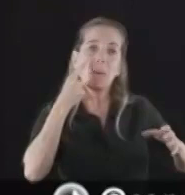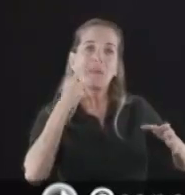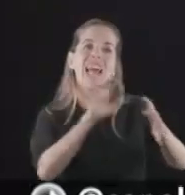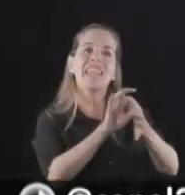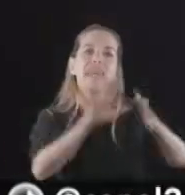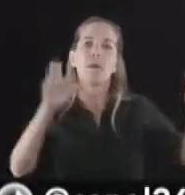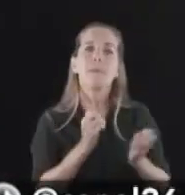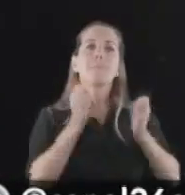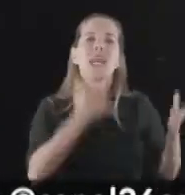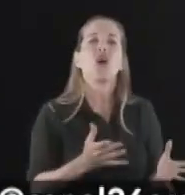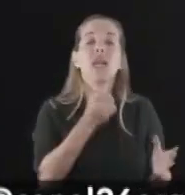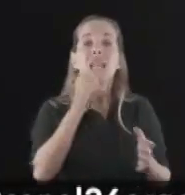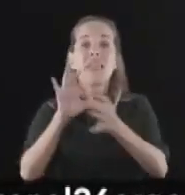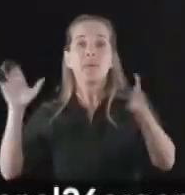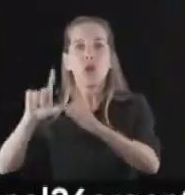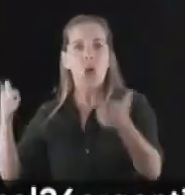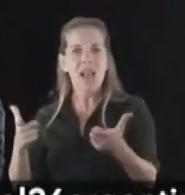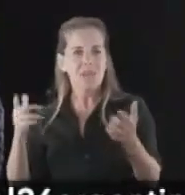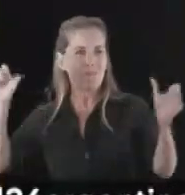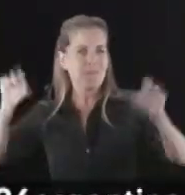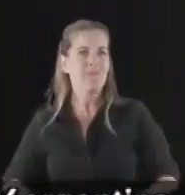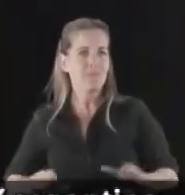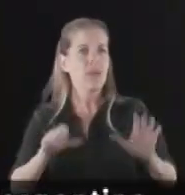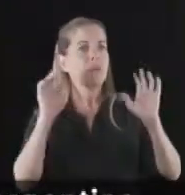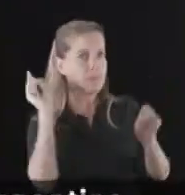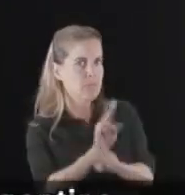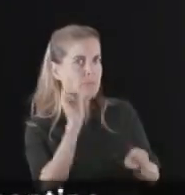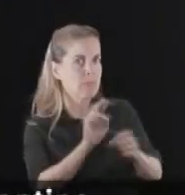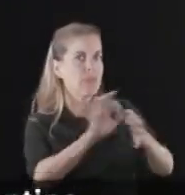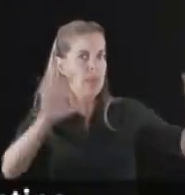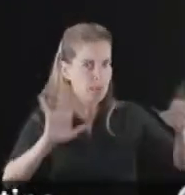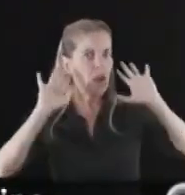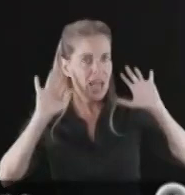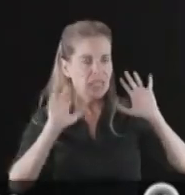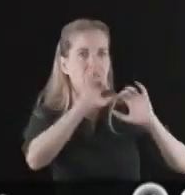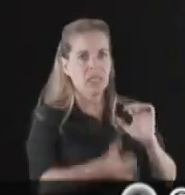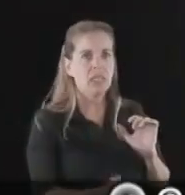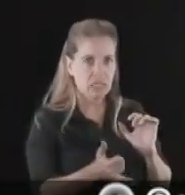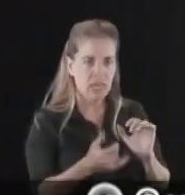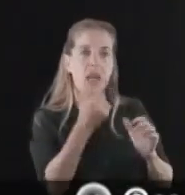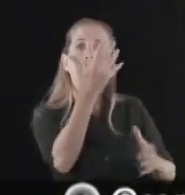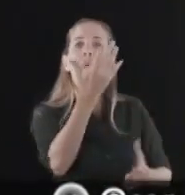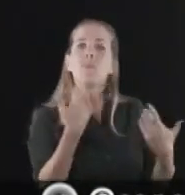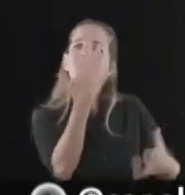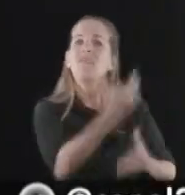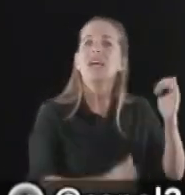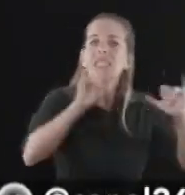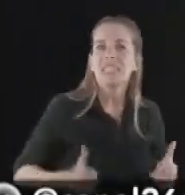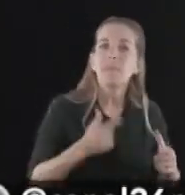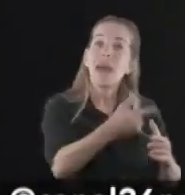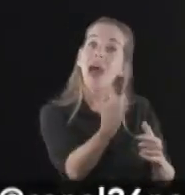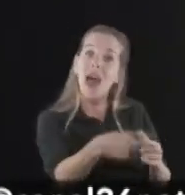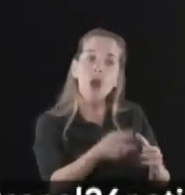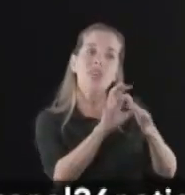cuando la democracia no existe. ¿Perfectible la democracia? Perfectible la democracia. Pero la democracia nos